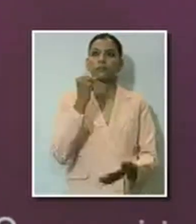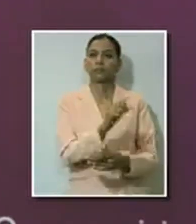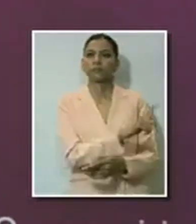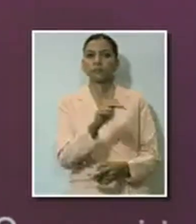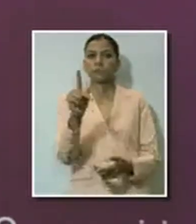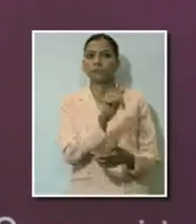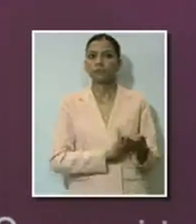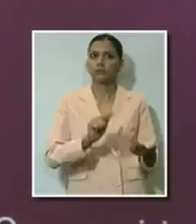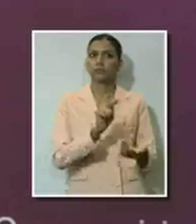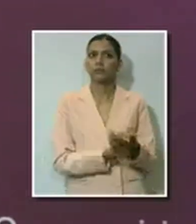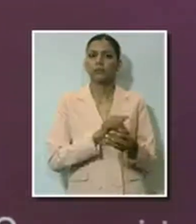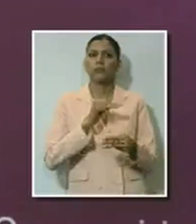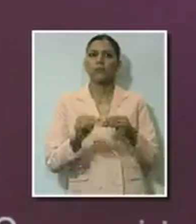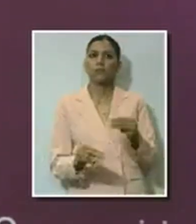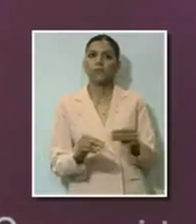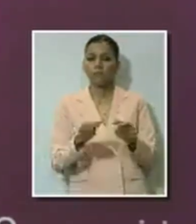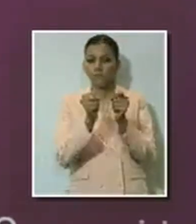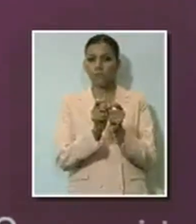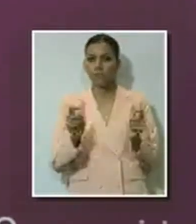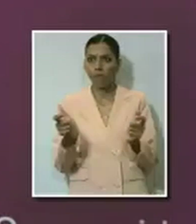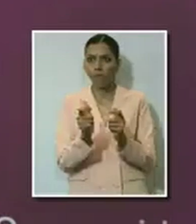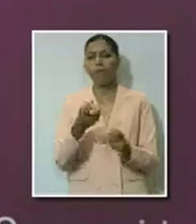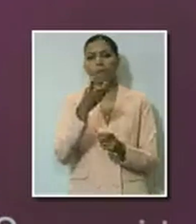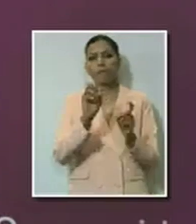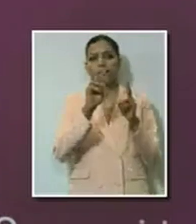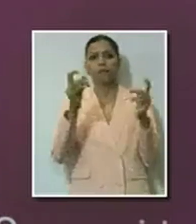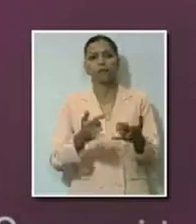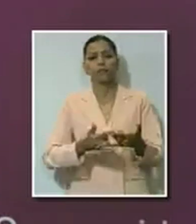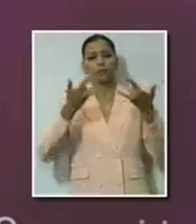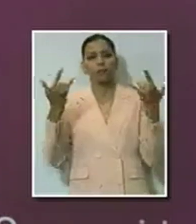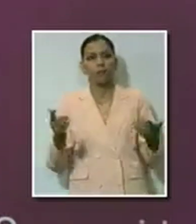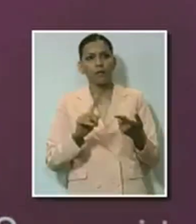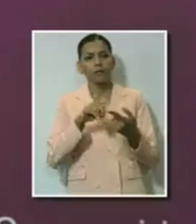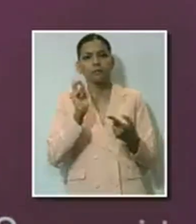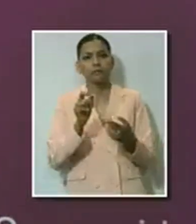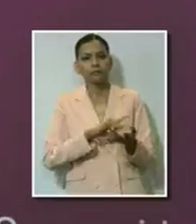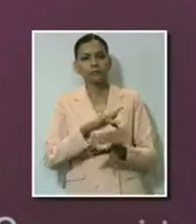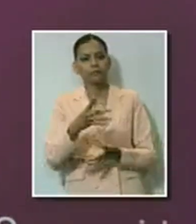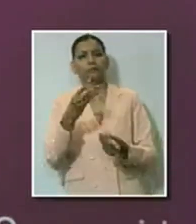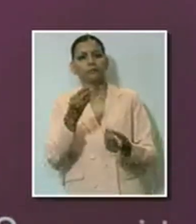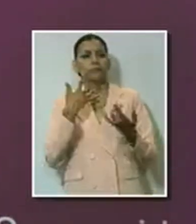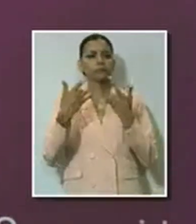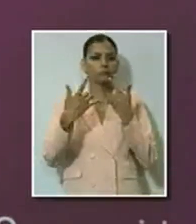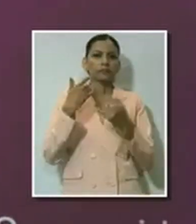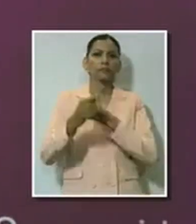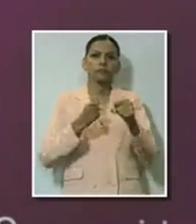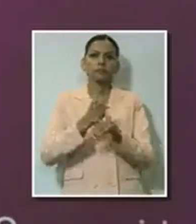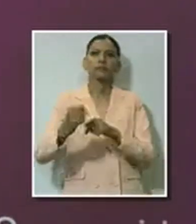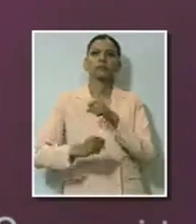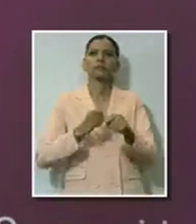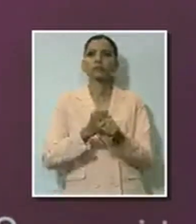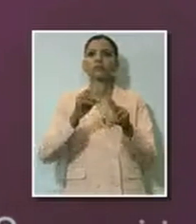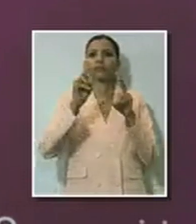la movilidad, que garanticen la seguridad vial y que permitan fortalecer a la hora Instituto del Transporte del Estado, además de la